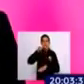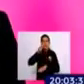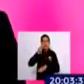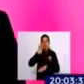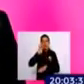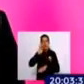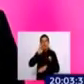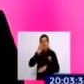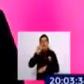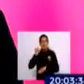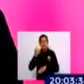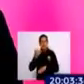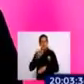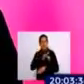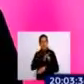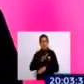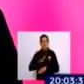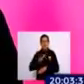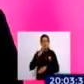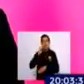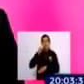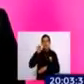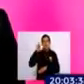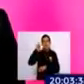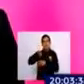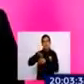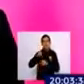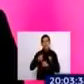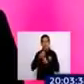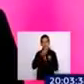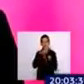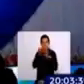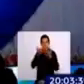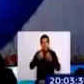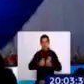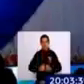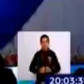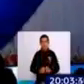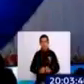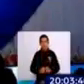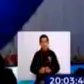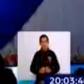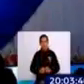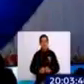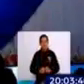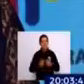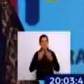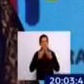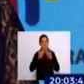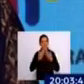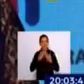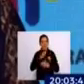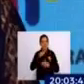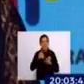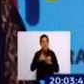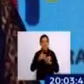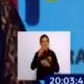Villacís, presidenta del Consejo Nacional Electoral, quien se dirigirá a ustedes. Gracias, buenas